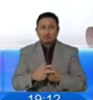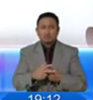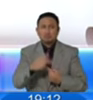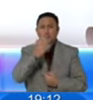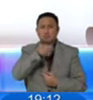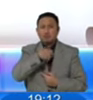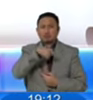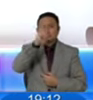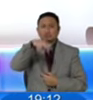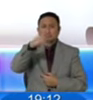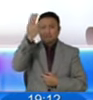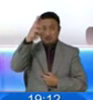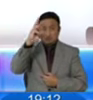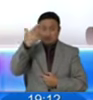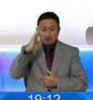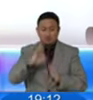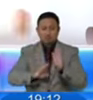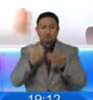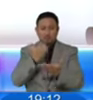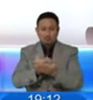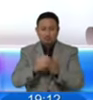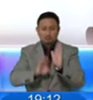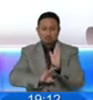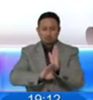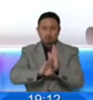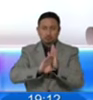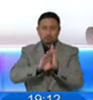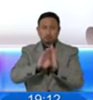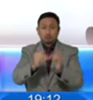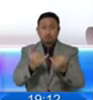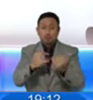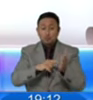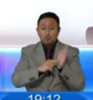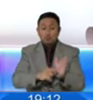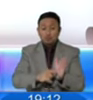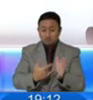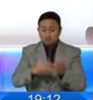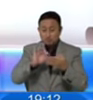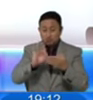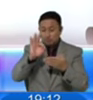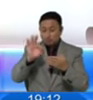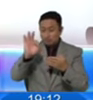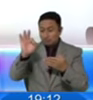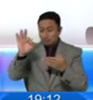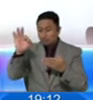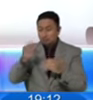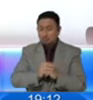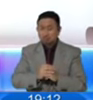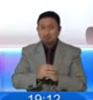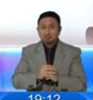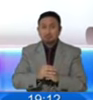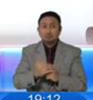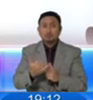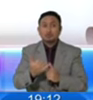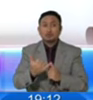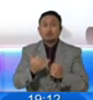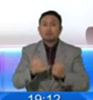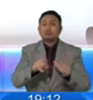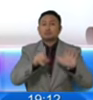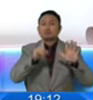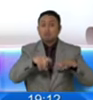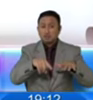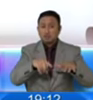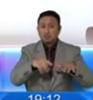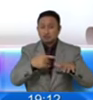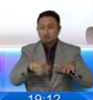agosto del 2016 y se ve reflejada en estos picos que tenemos hoy en día, que esperamos concluir este semestre con un